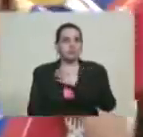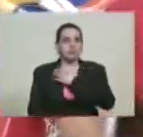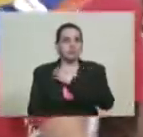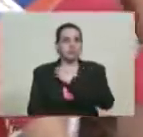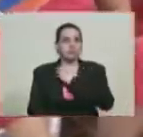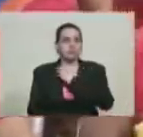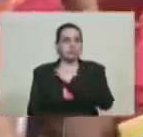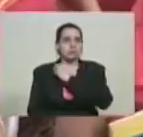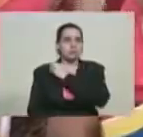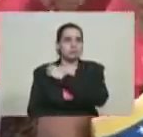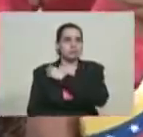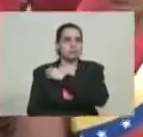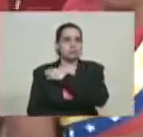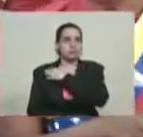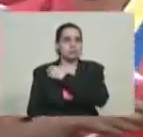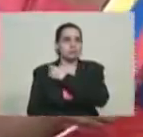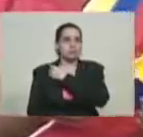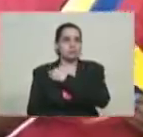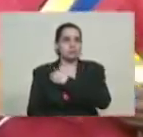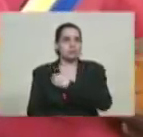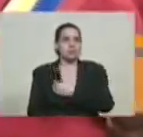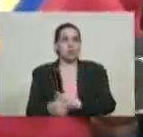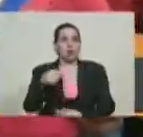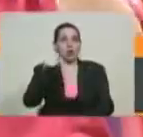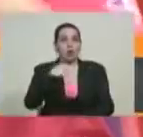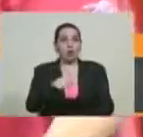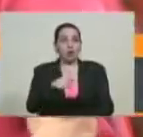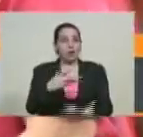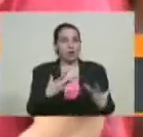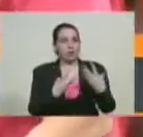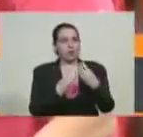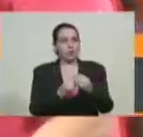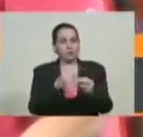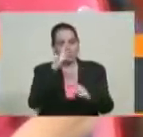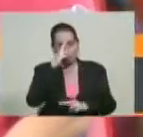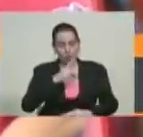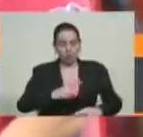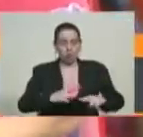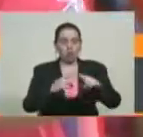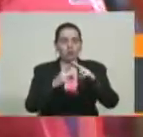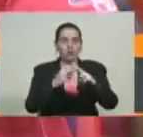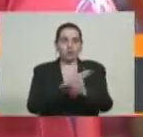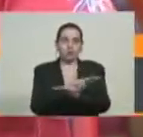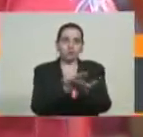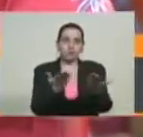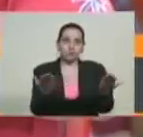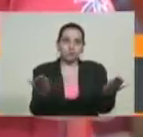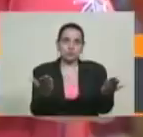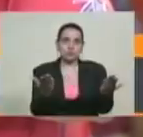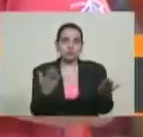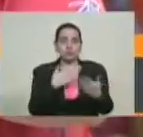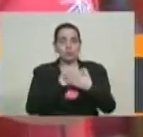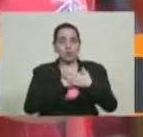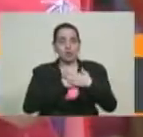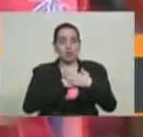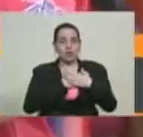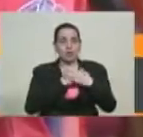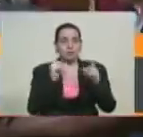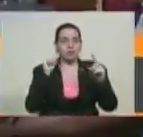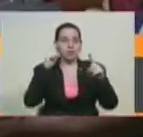Que hoy estamos rindiendo este homenaje. Y mi misión es,